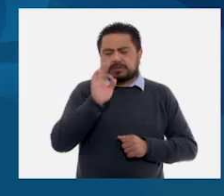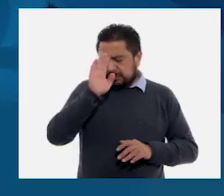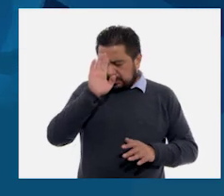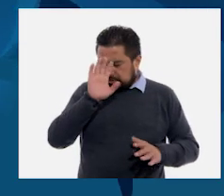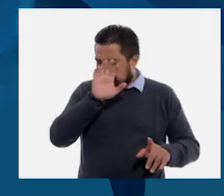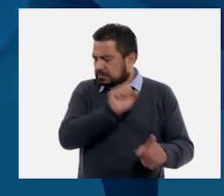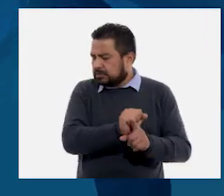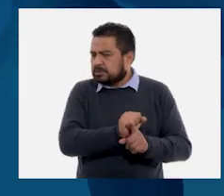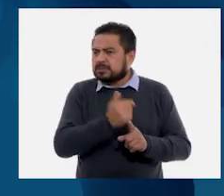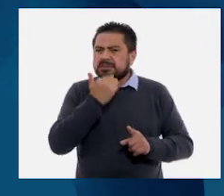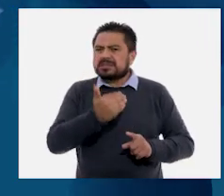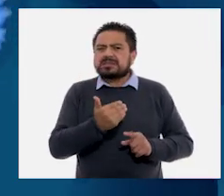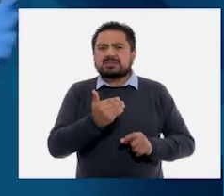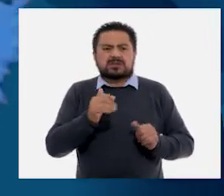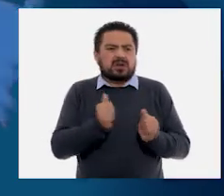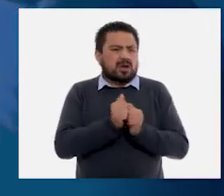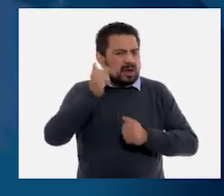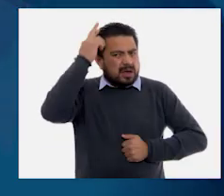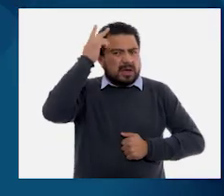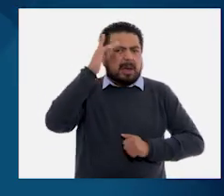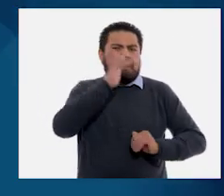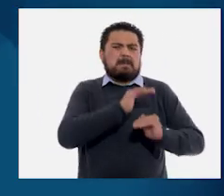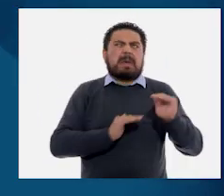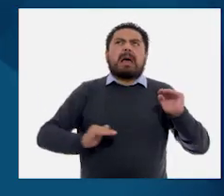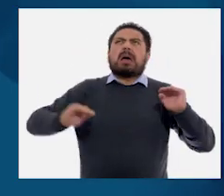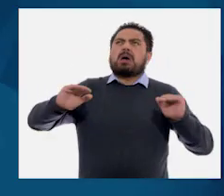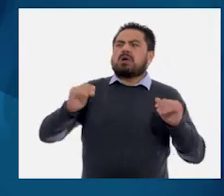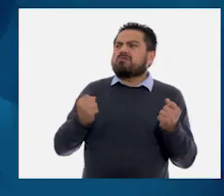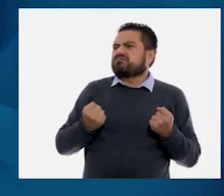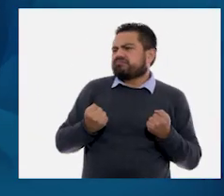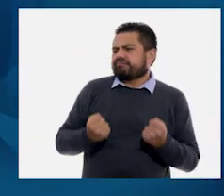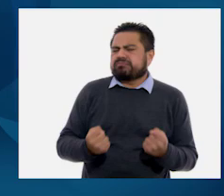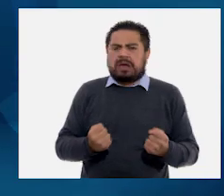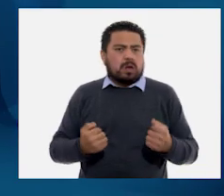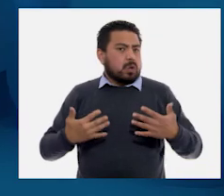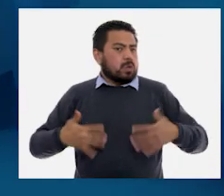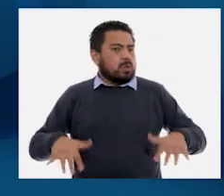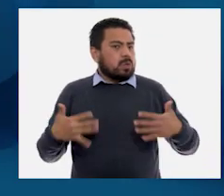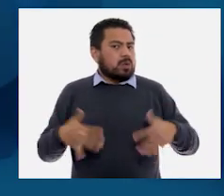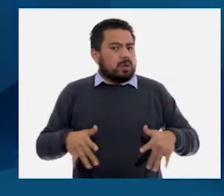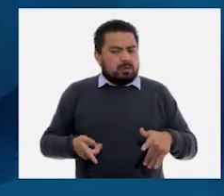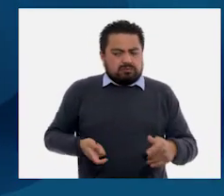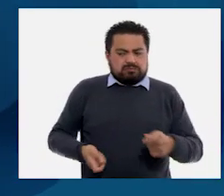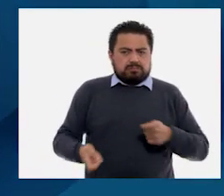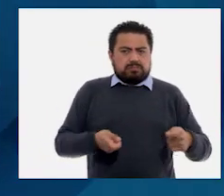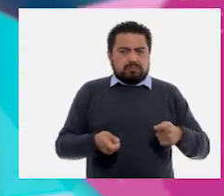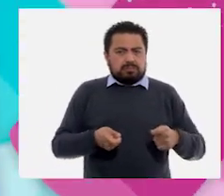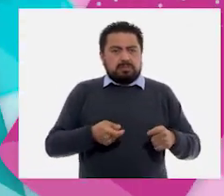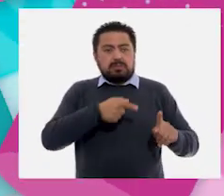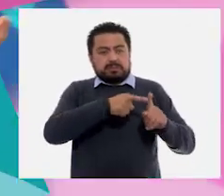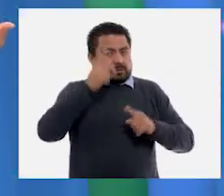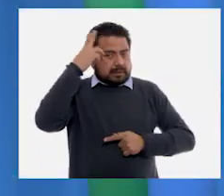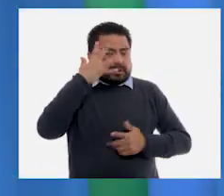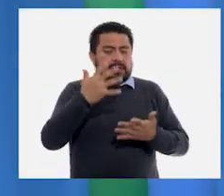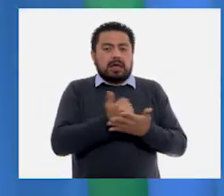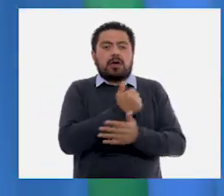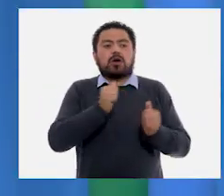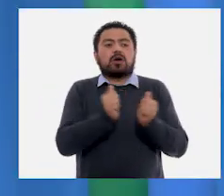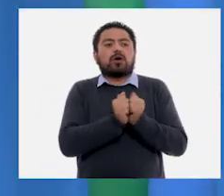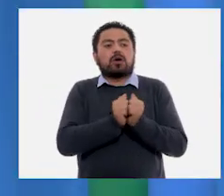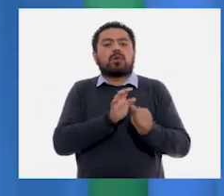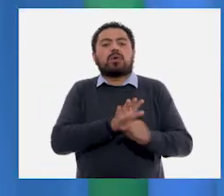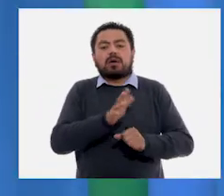imagen de un Porfirio Díaz como un gigante superpoderoso, tiránico e implacable, y la de un porfiriato como una época en la que